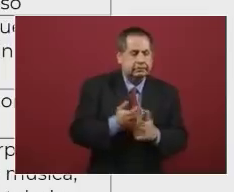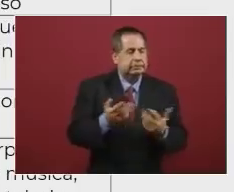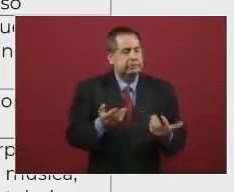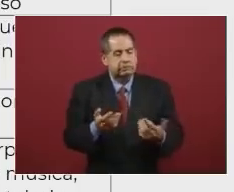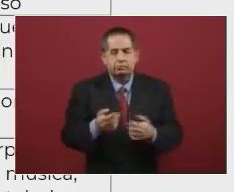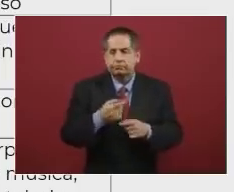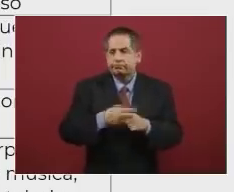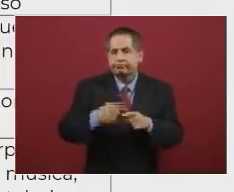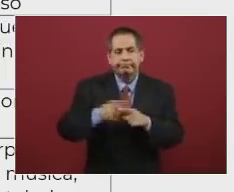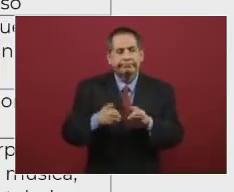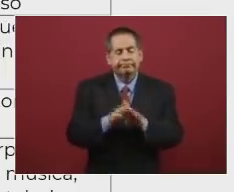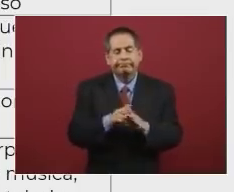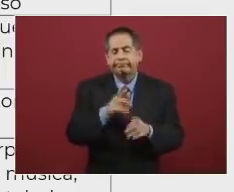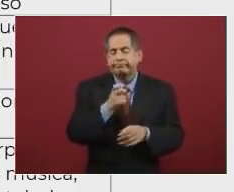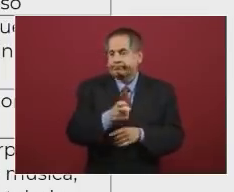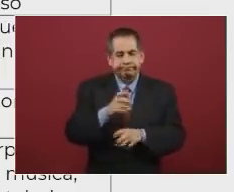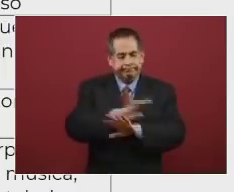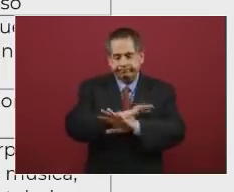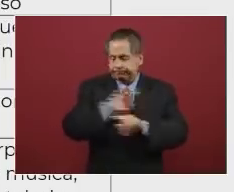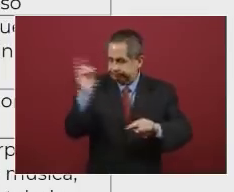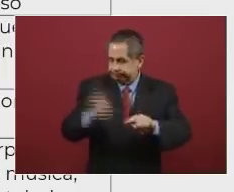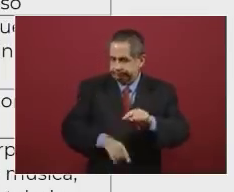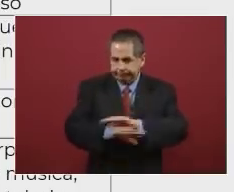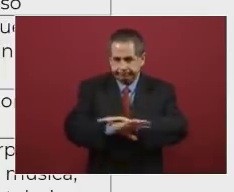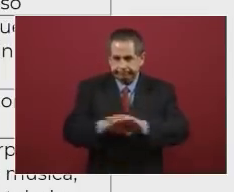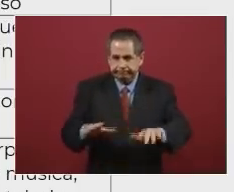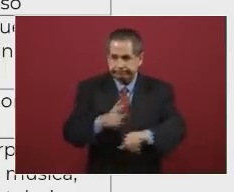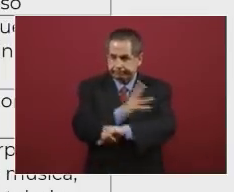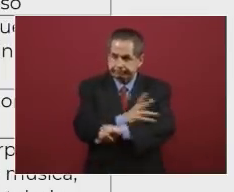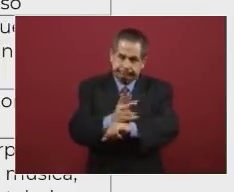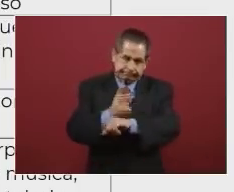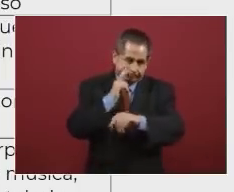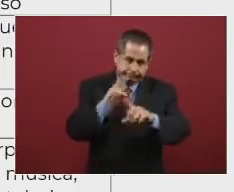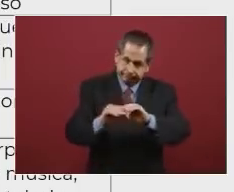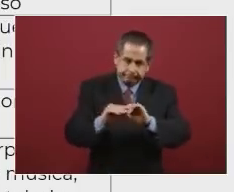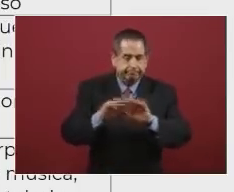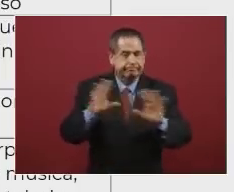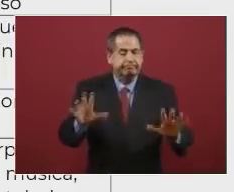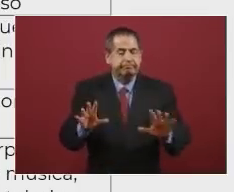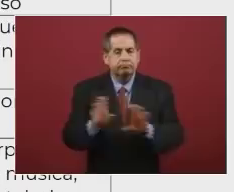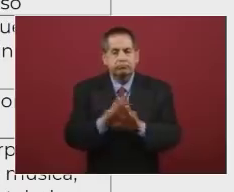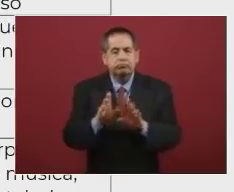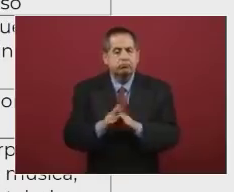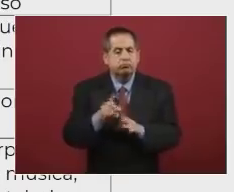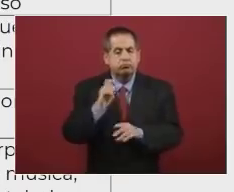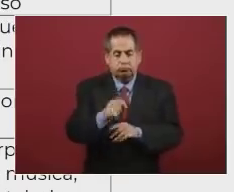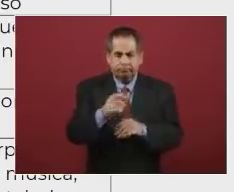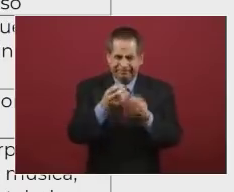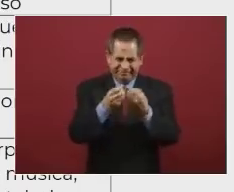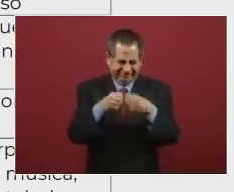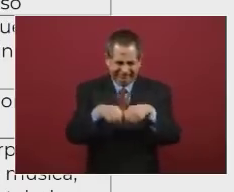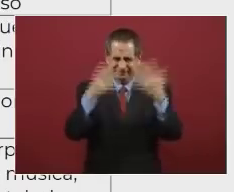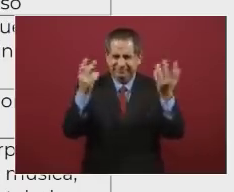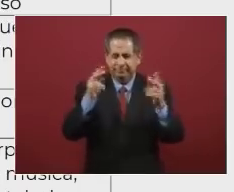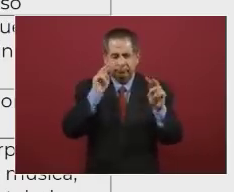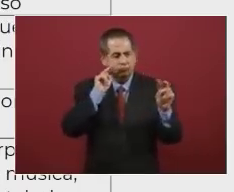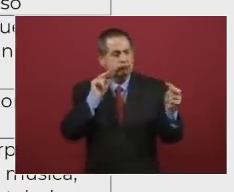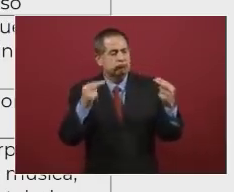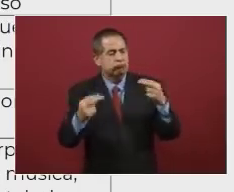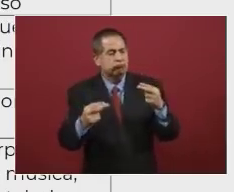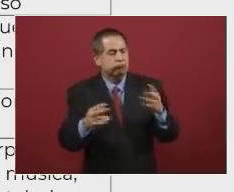terminar, y por eso quiere transparentar este tema, poniendo una caja de cristal en donde estén